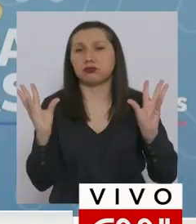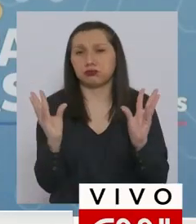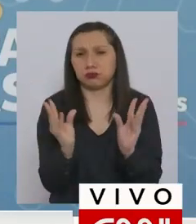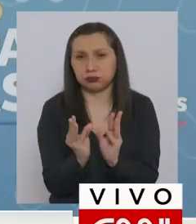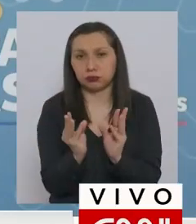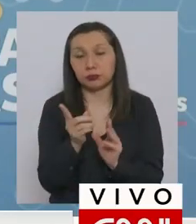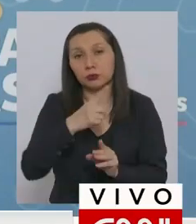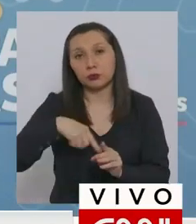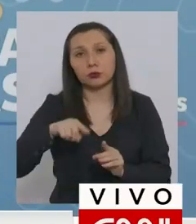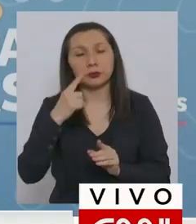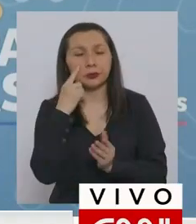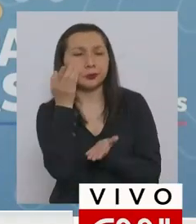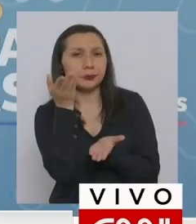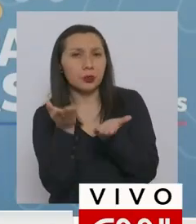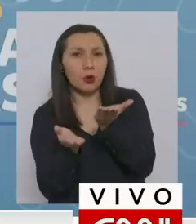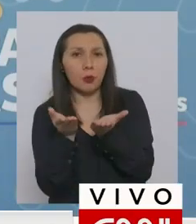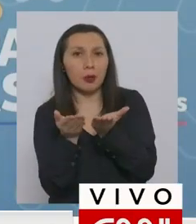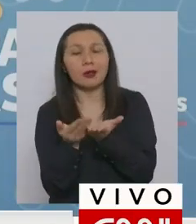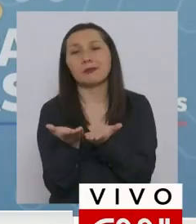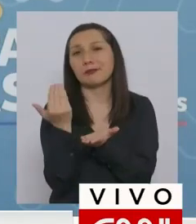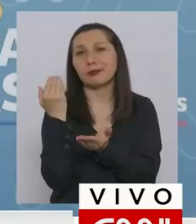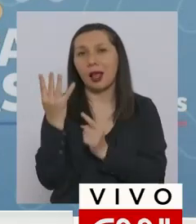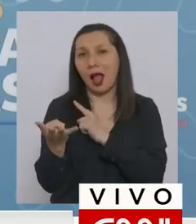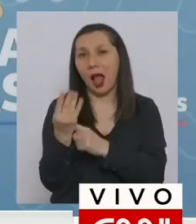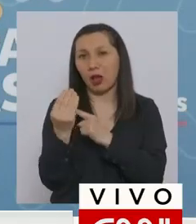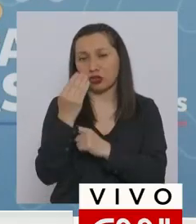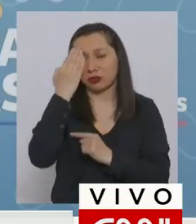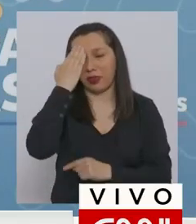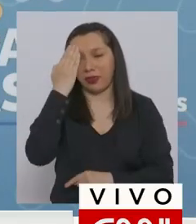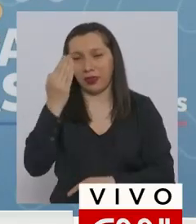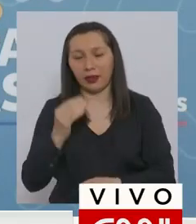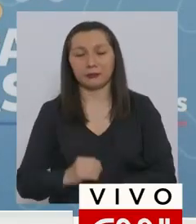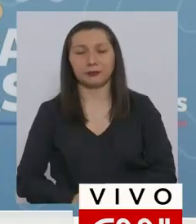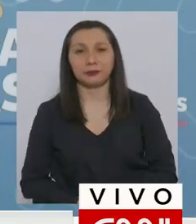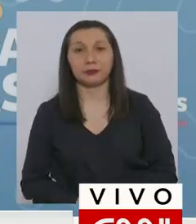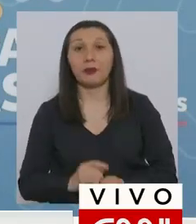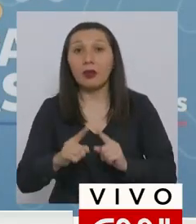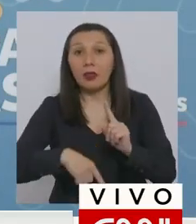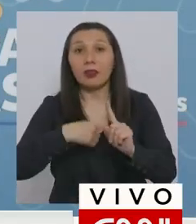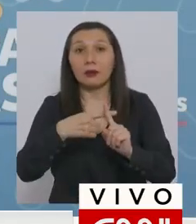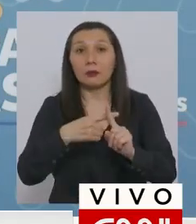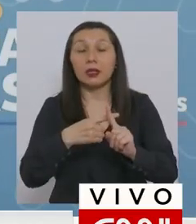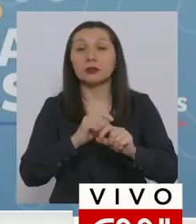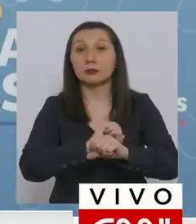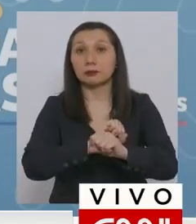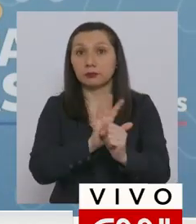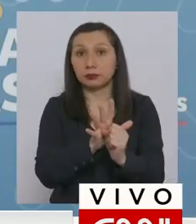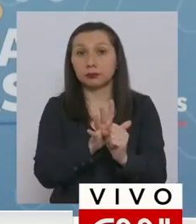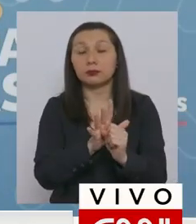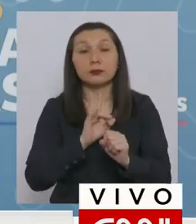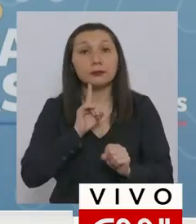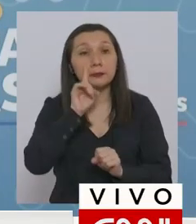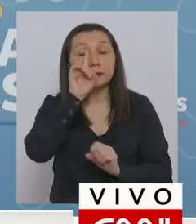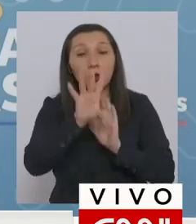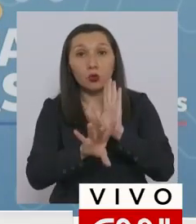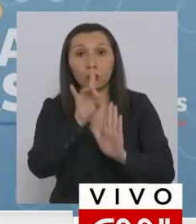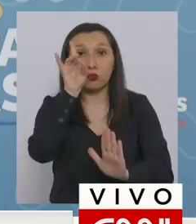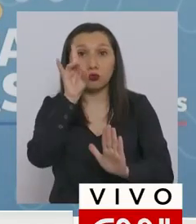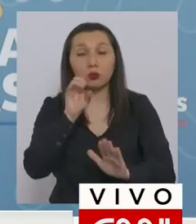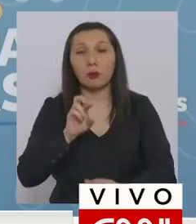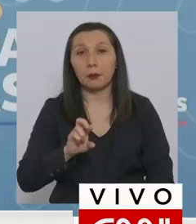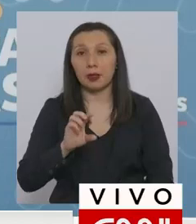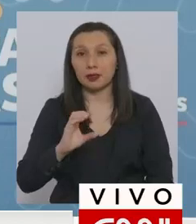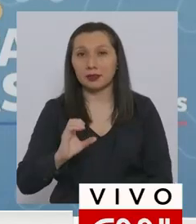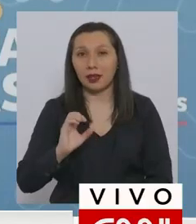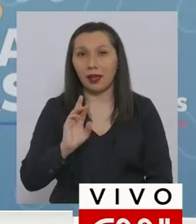si nosotros hacemos una comparación con los últimos 14 días. Además, la positividad de la reacción de polimerasa en cadena,